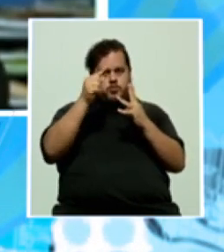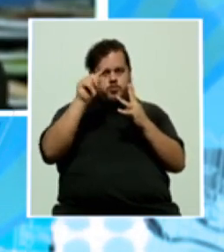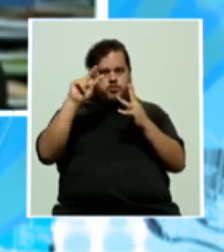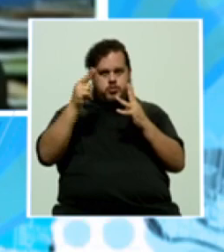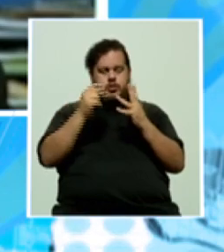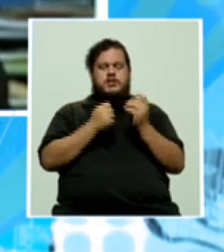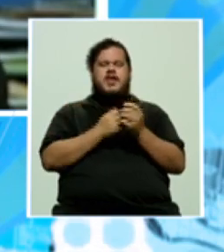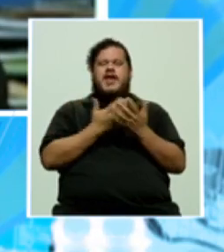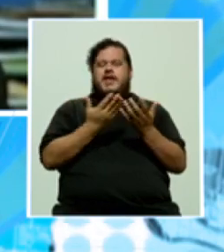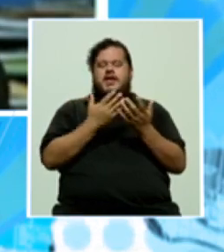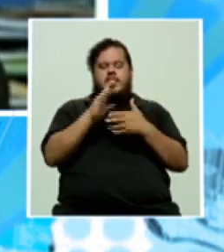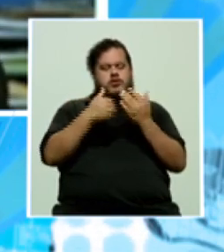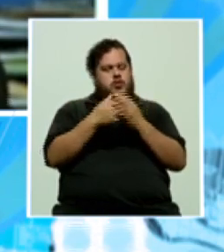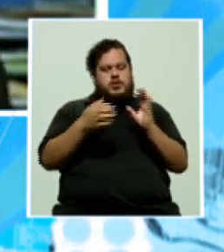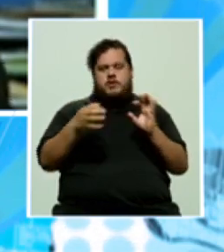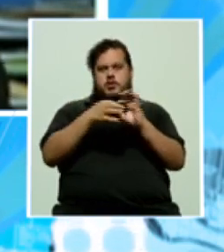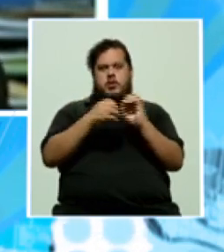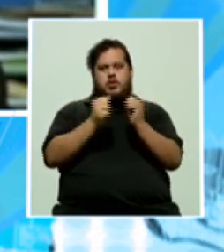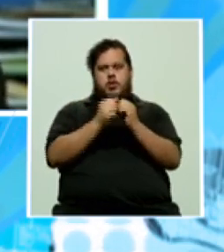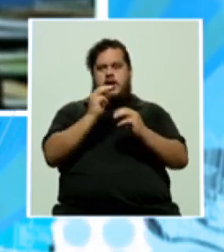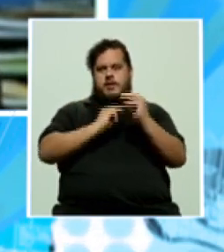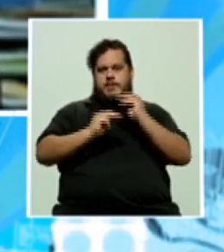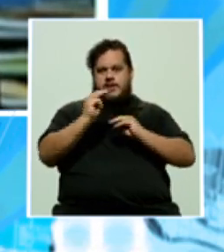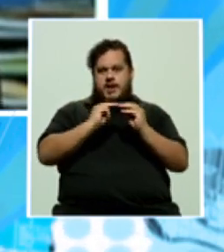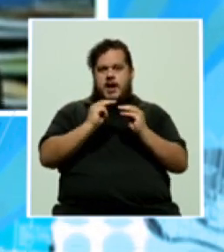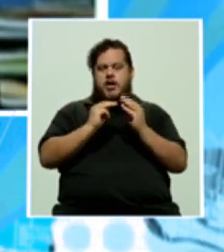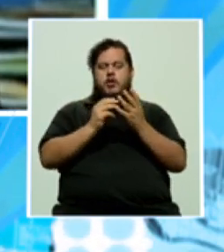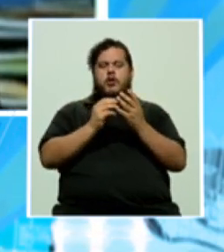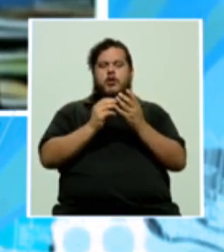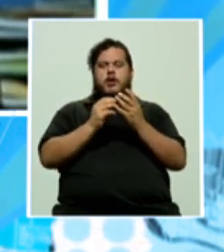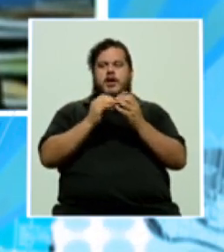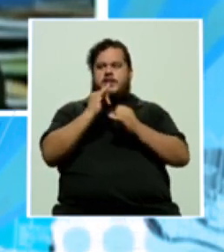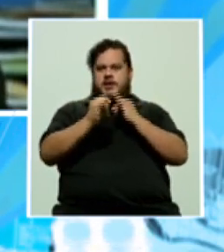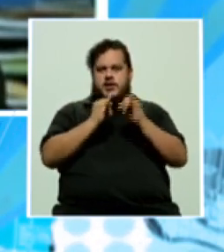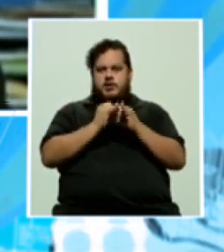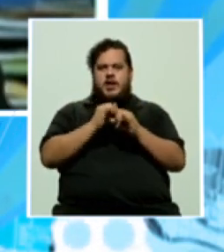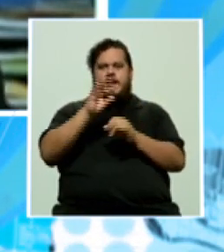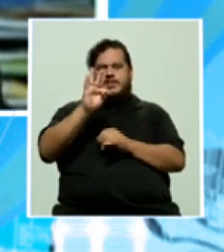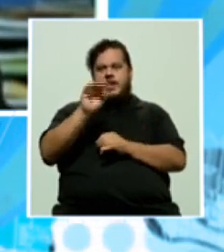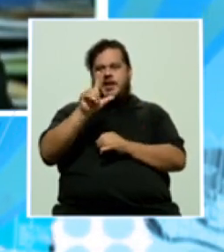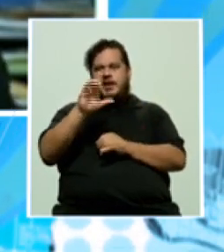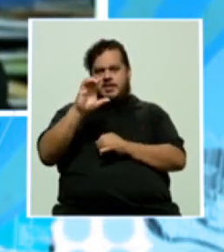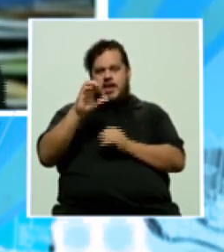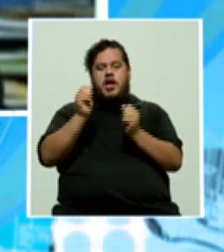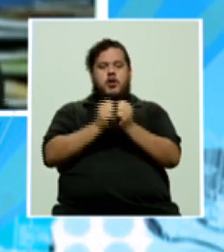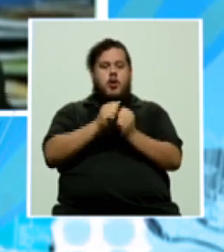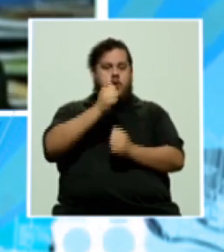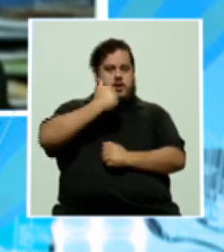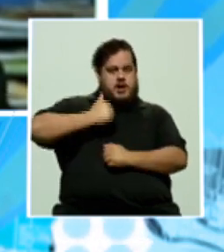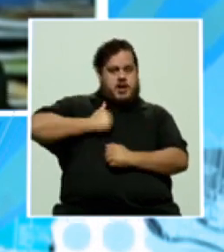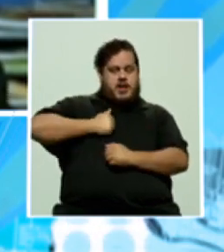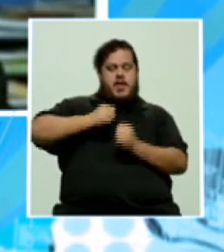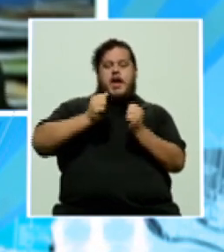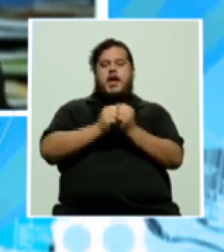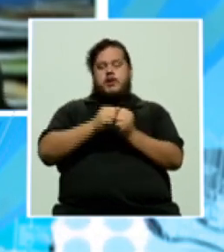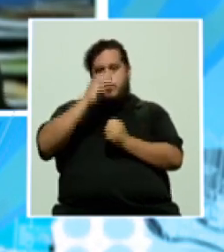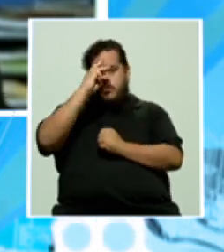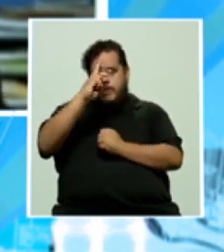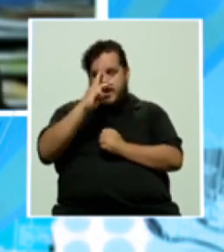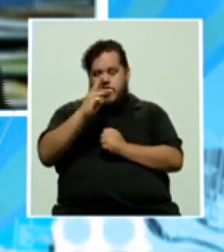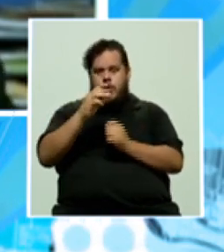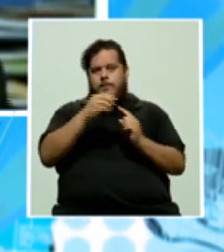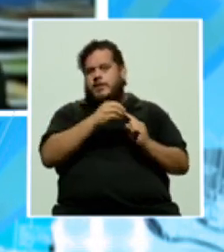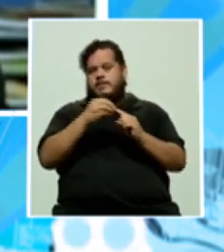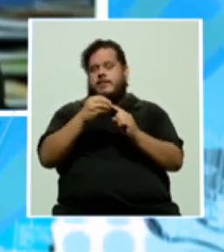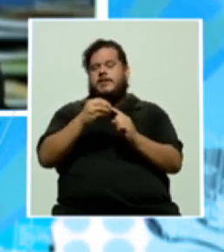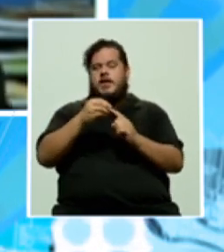tenía que ver con el mercado internacional, el TLC, con Canadá y México, y principalmente con China, que